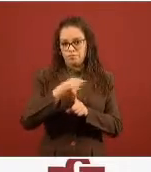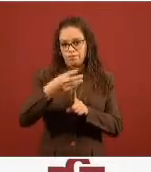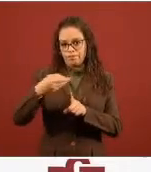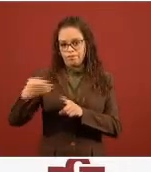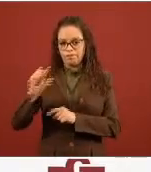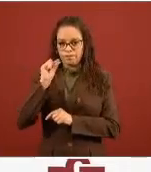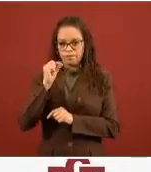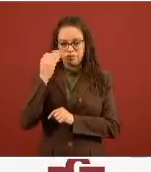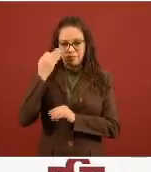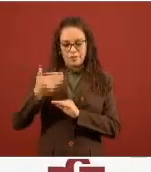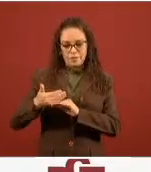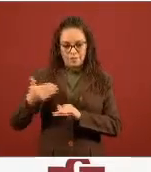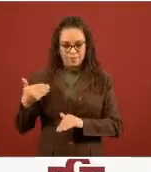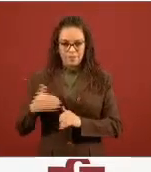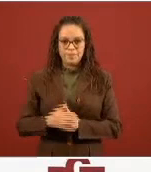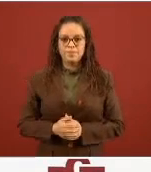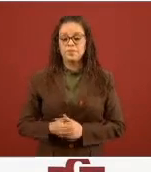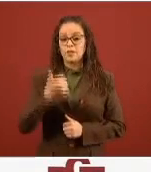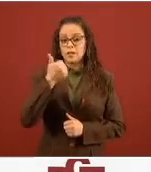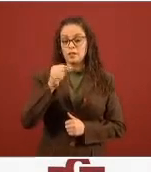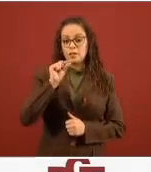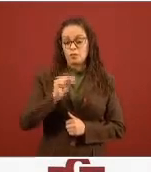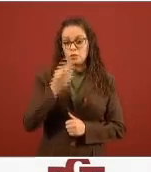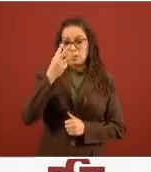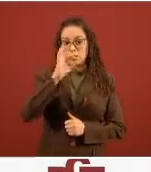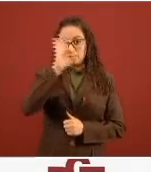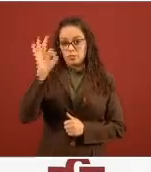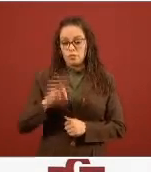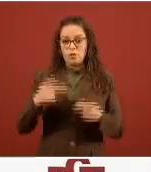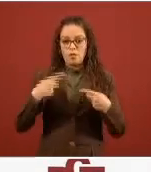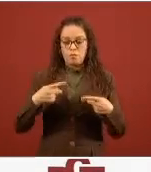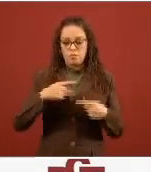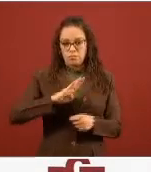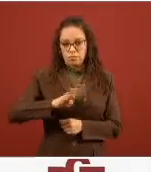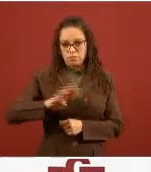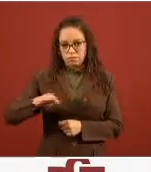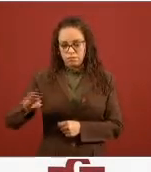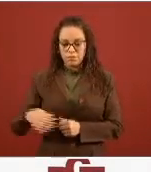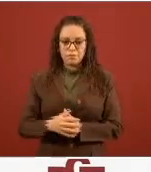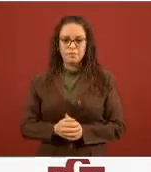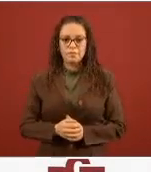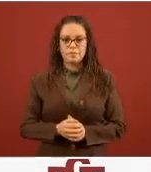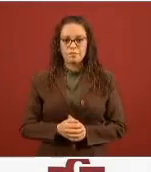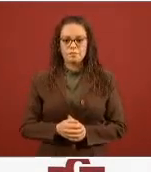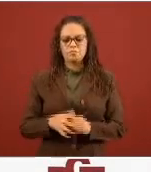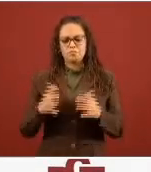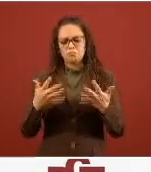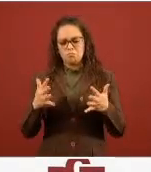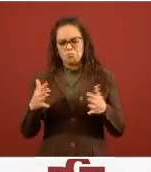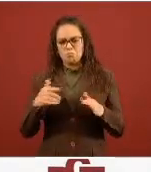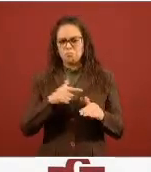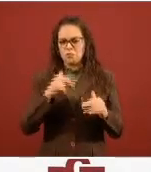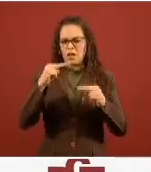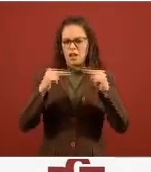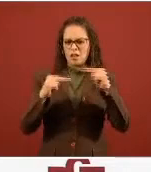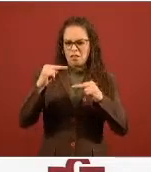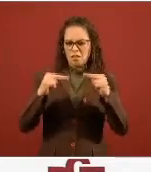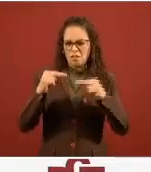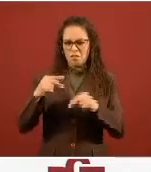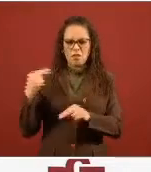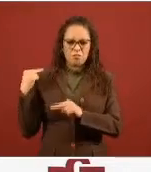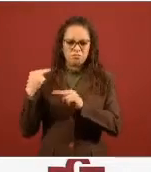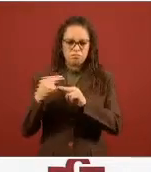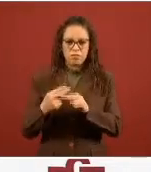recientes. La tasa de letalidad 6.3%, ha estado prácticamente alrededor de ese nivel en las últimas 2